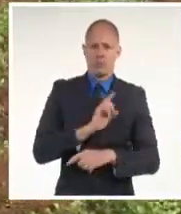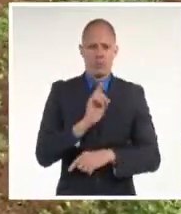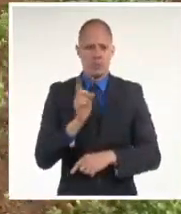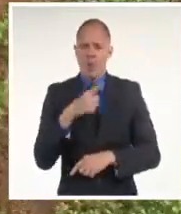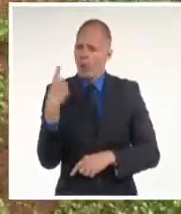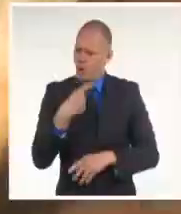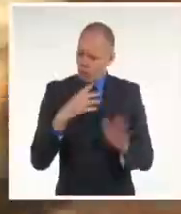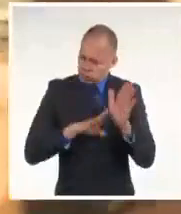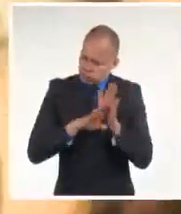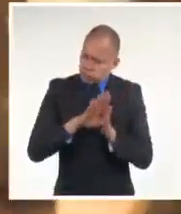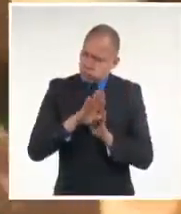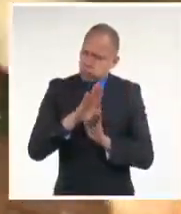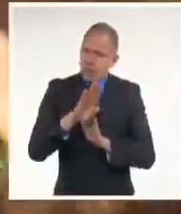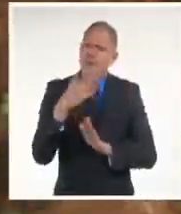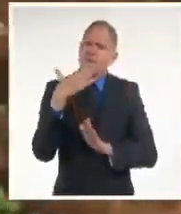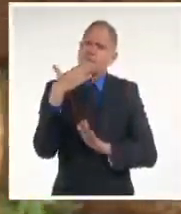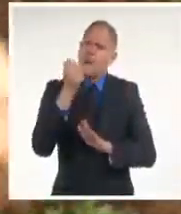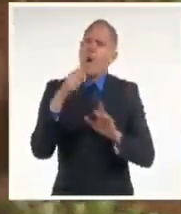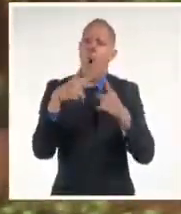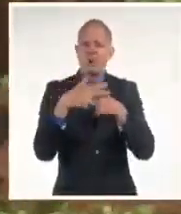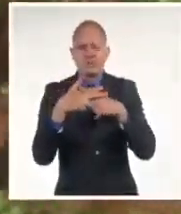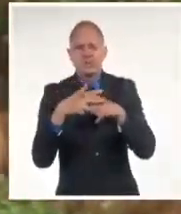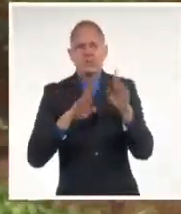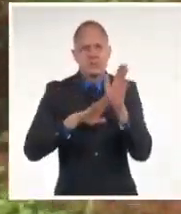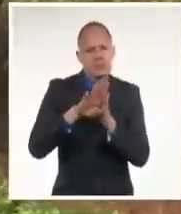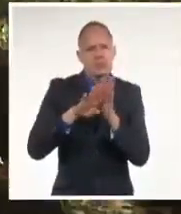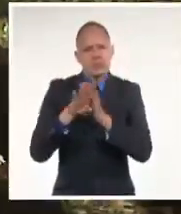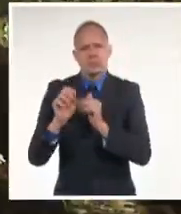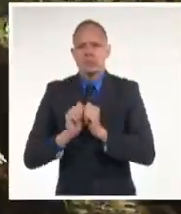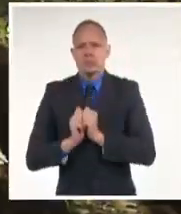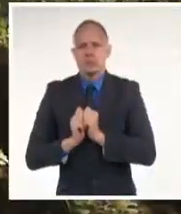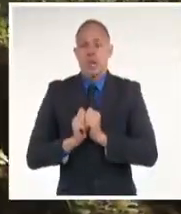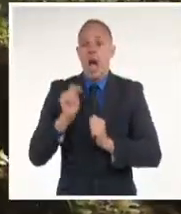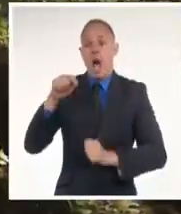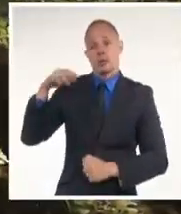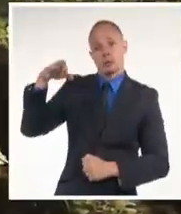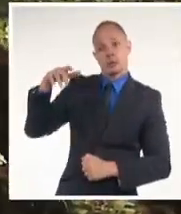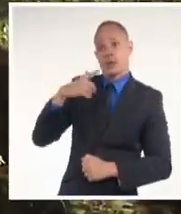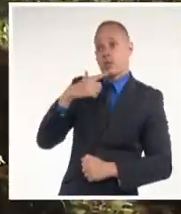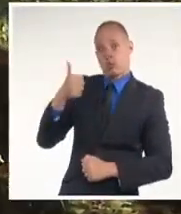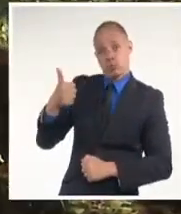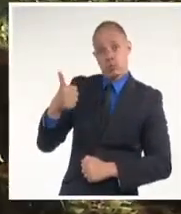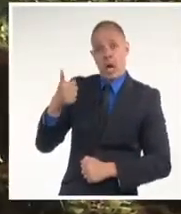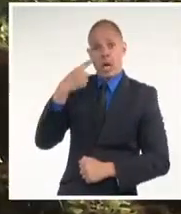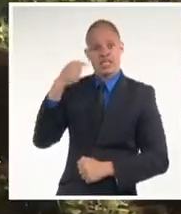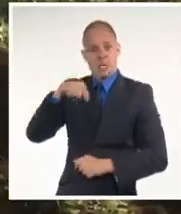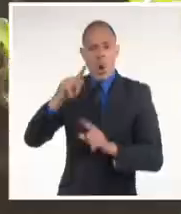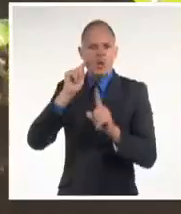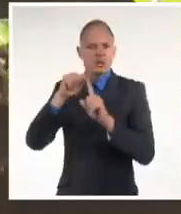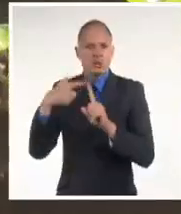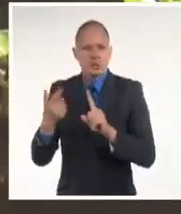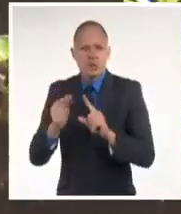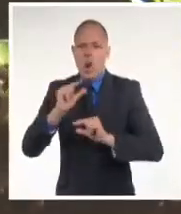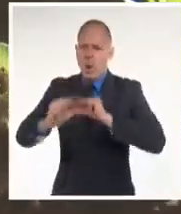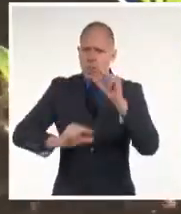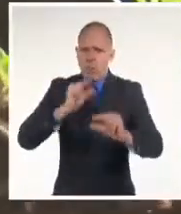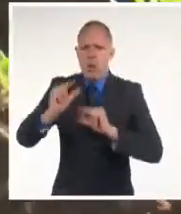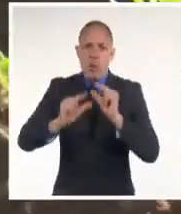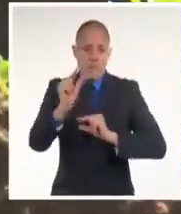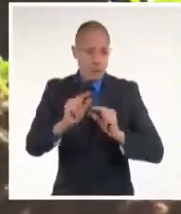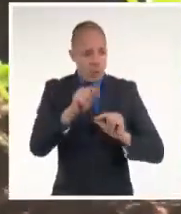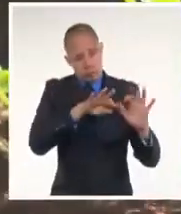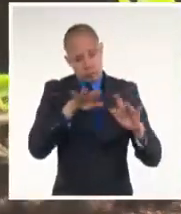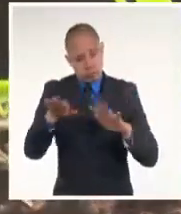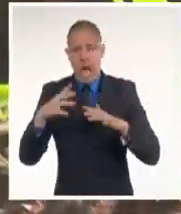el 87% de cumplimiento del plan de siembra de la campaña de primavera, tiene el desafío de volcar en el campo los esfuerzos y